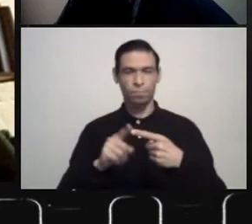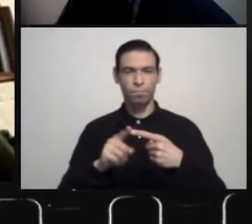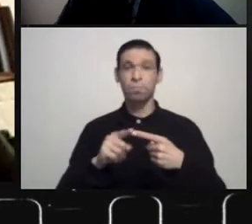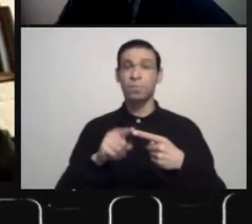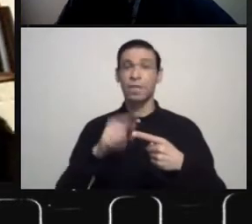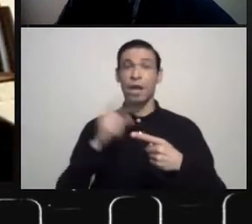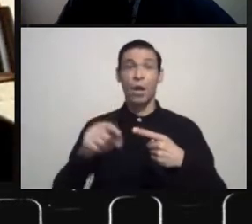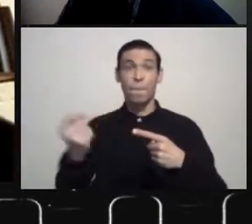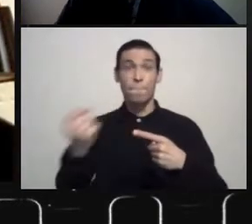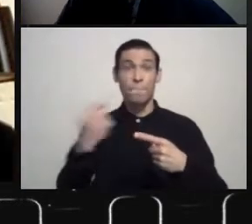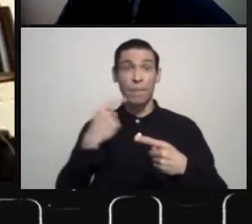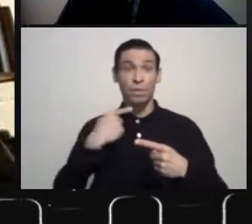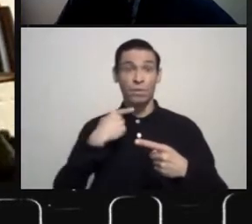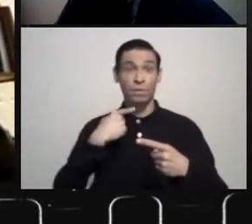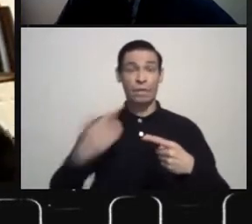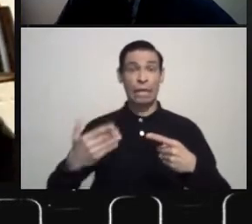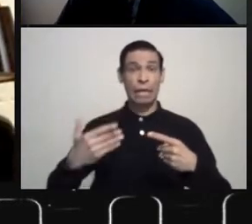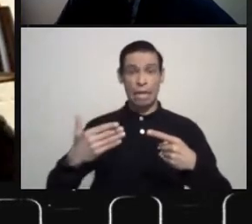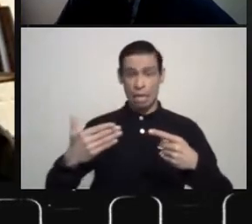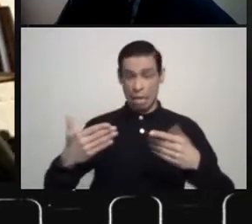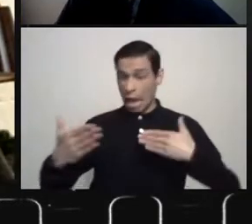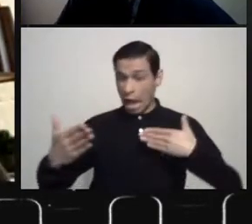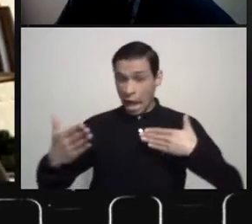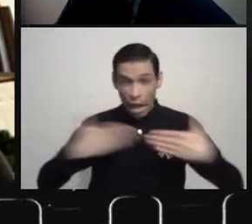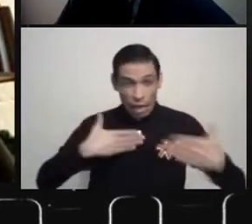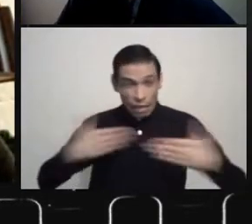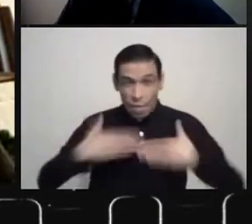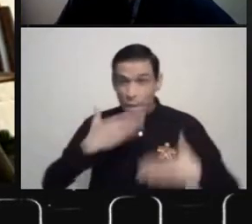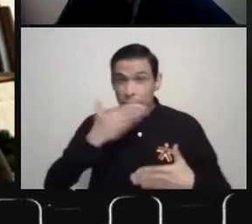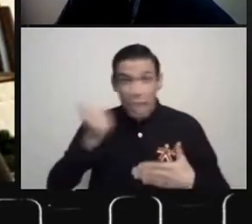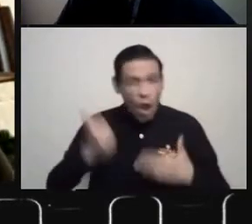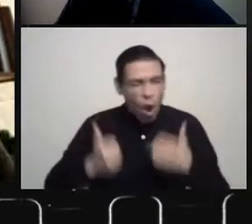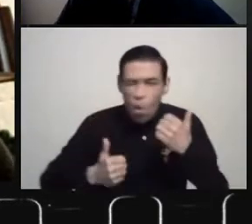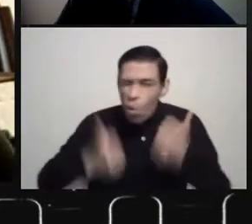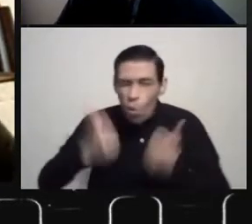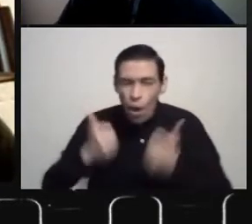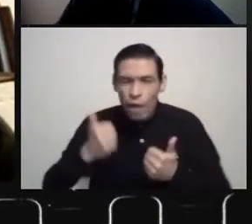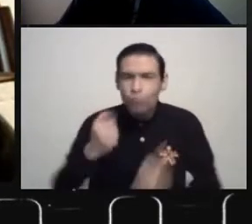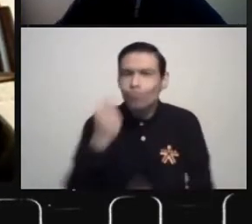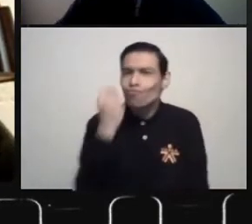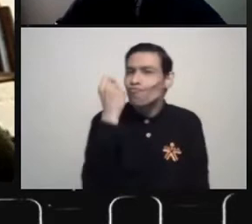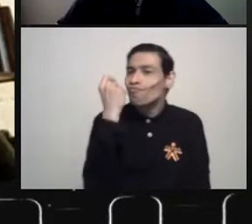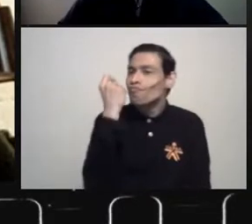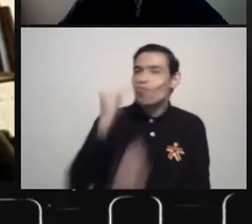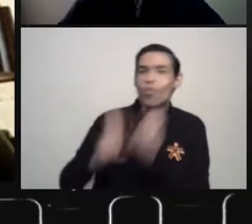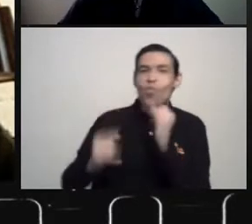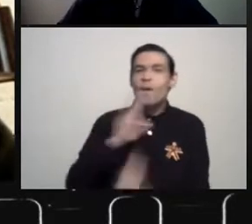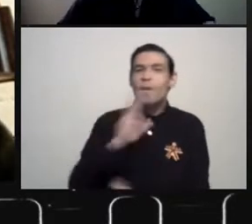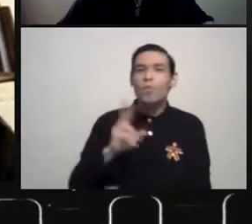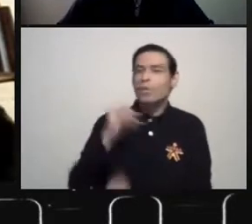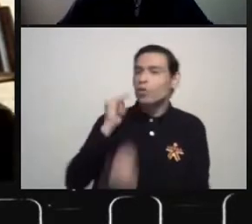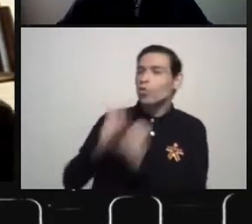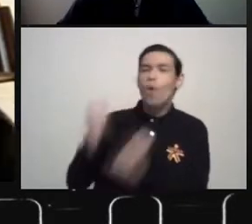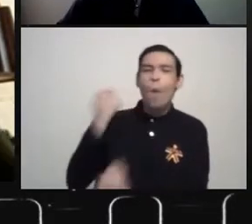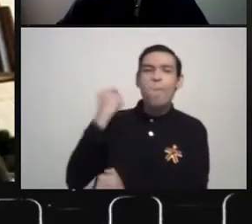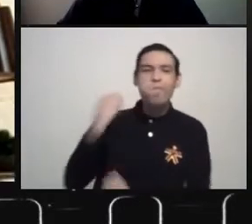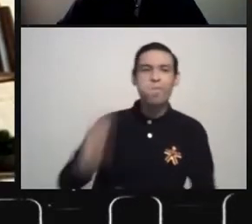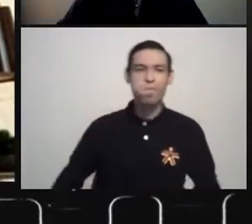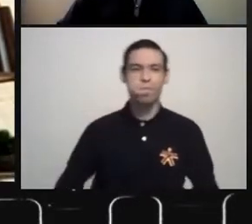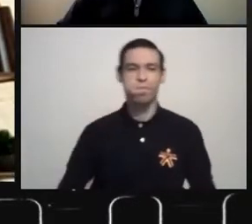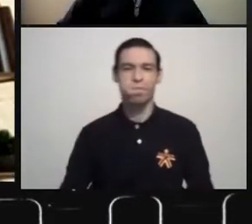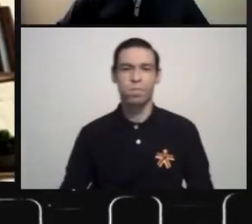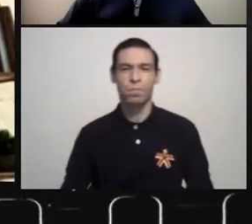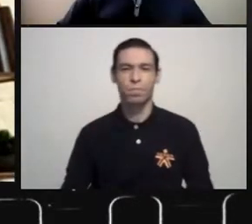yo siempre respondo el que acabo de hacer, porque si no, no lo hubiera hecho. ¿Y cuál es, y qué personaje te gustaría interpretar? El que viene.